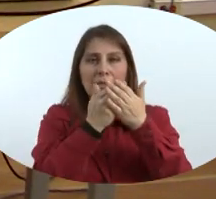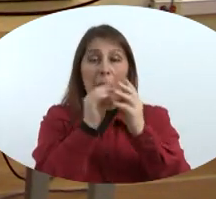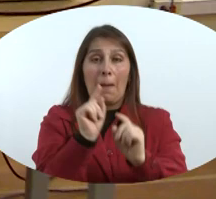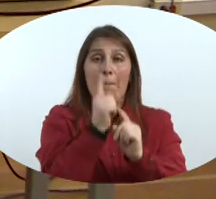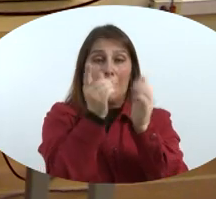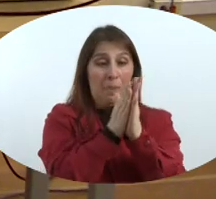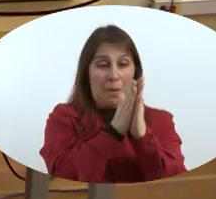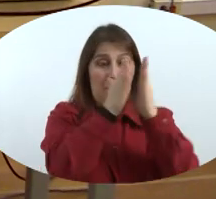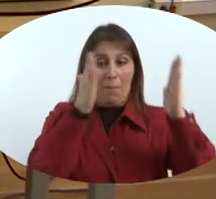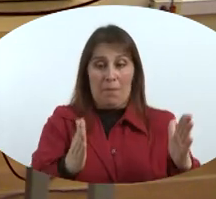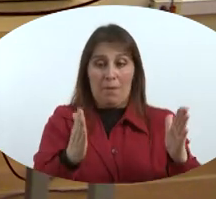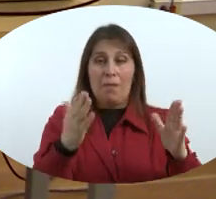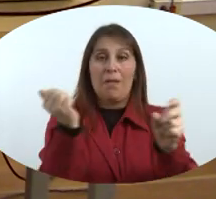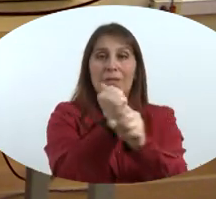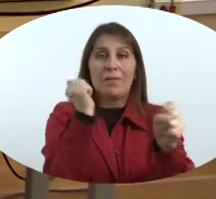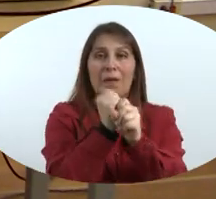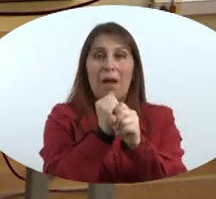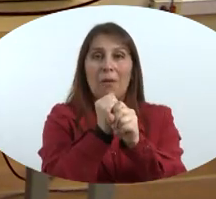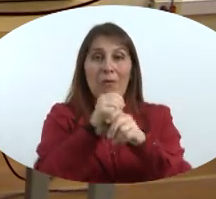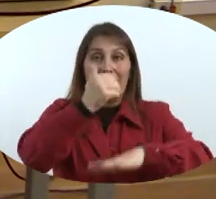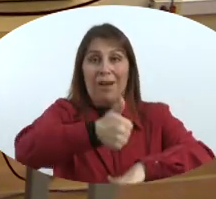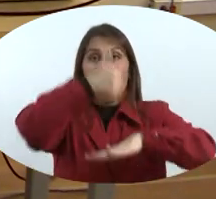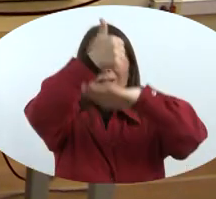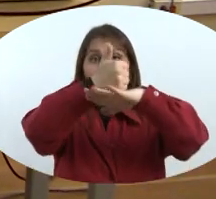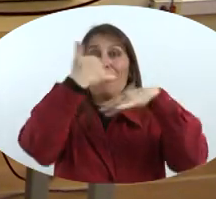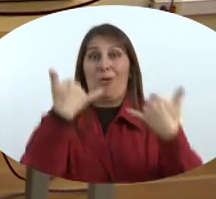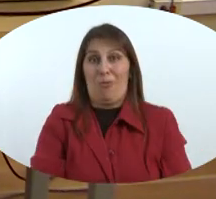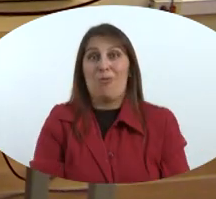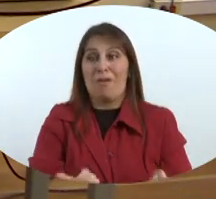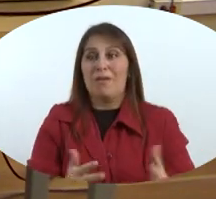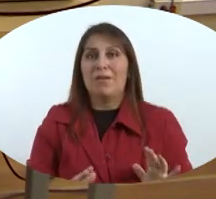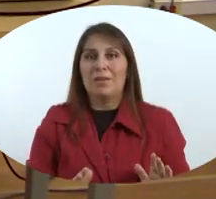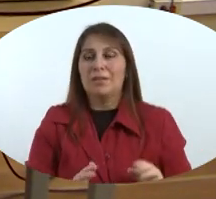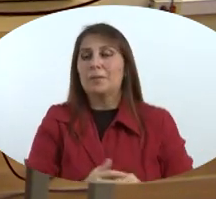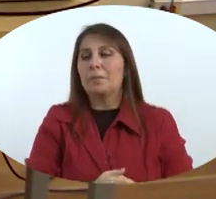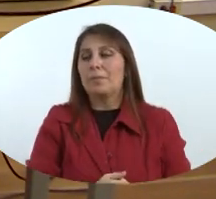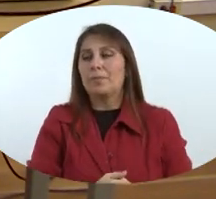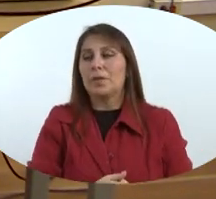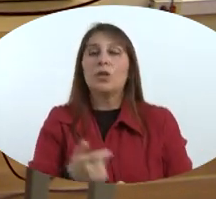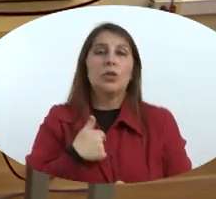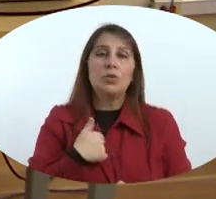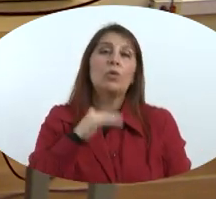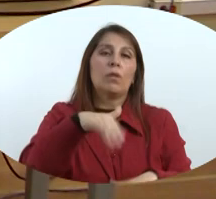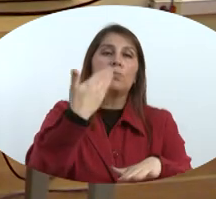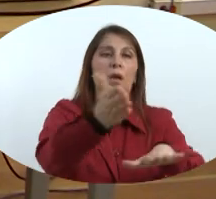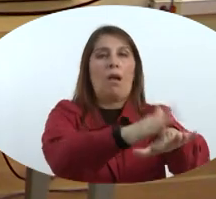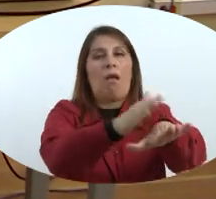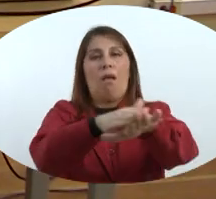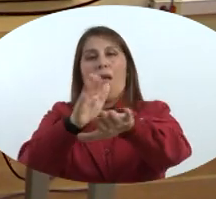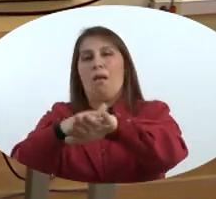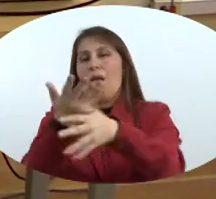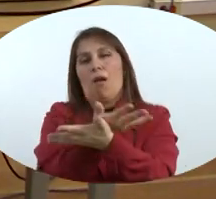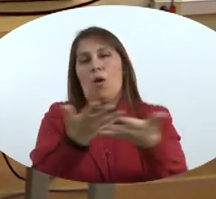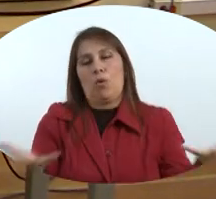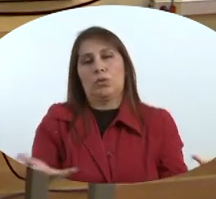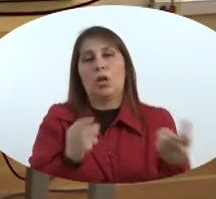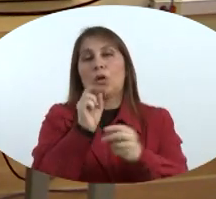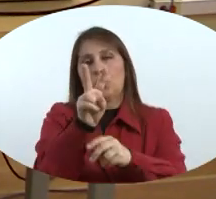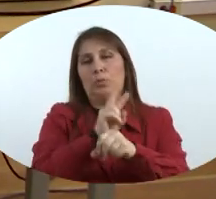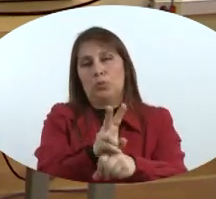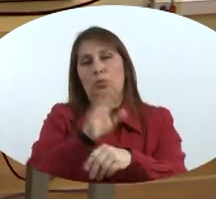minuto a esas dos preguntas para que se cierren todas las cosas y yo me comprometo a restarle rápido a los anuncios varios los